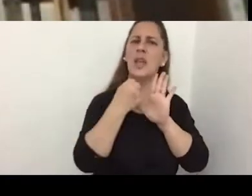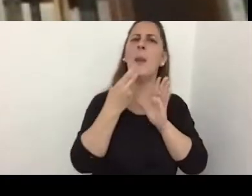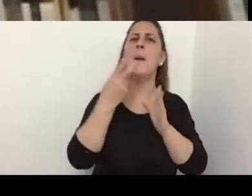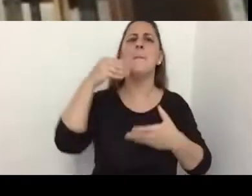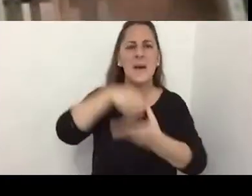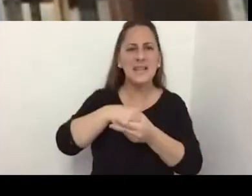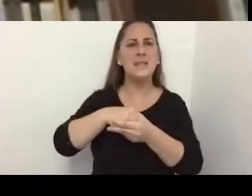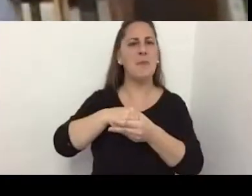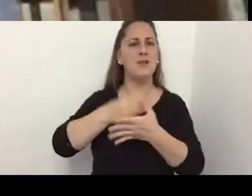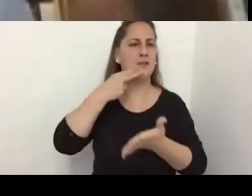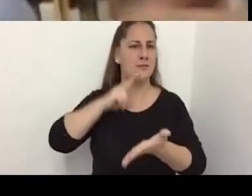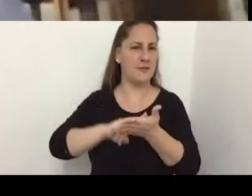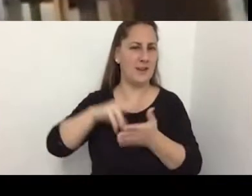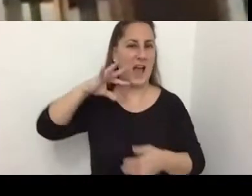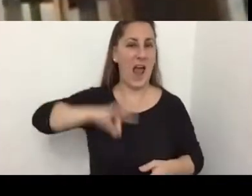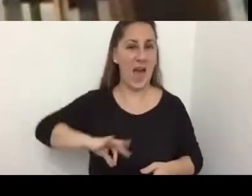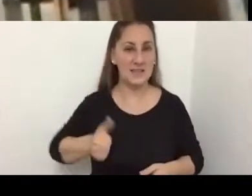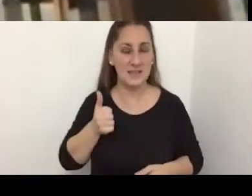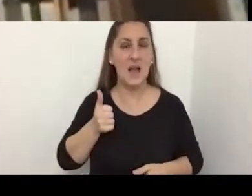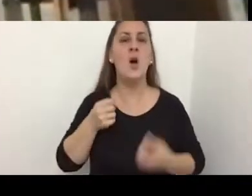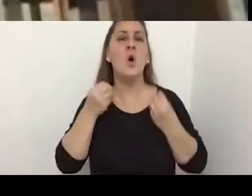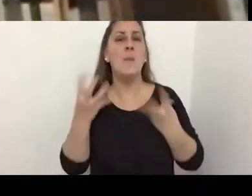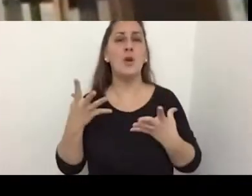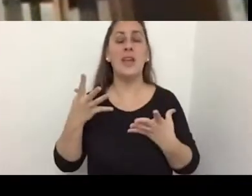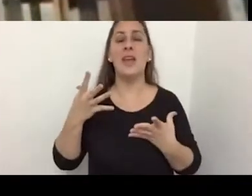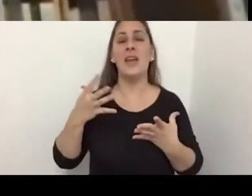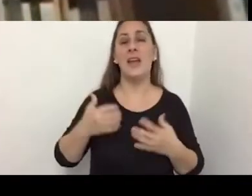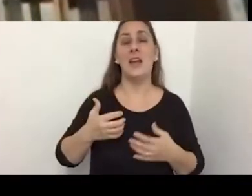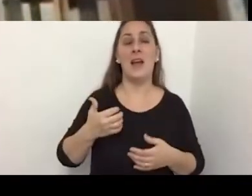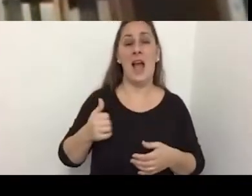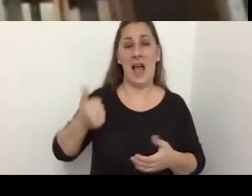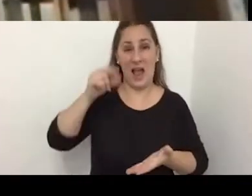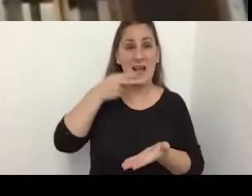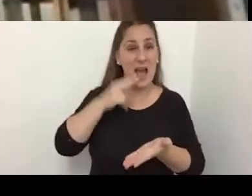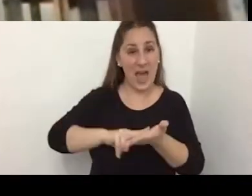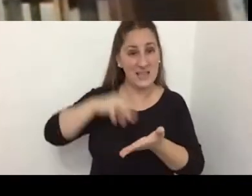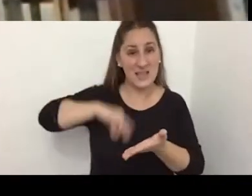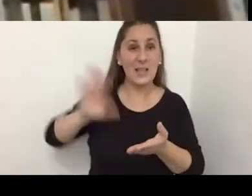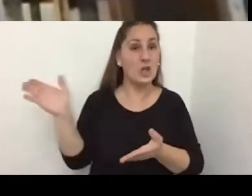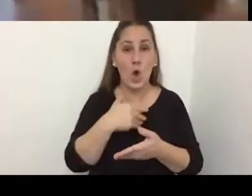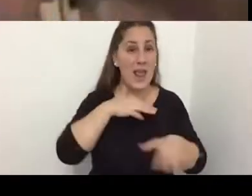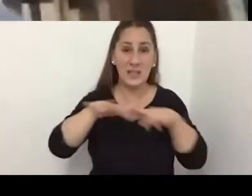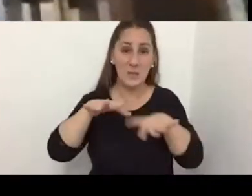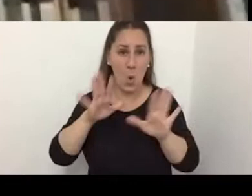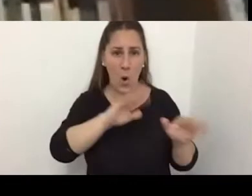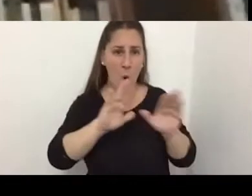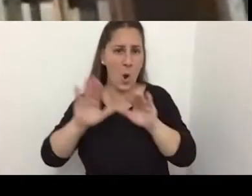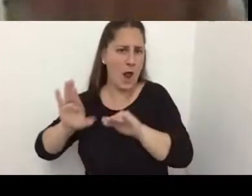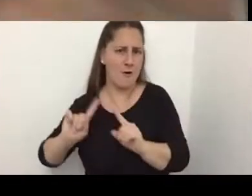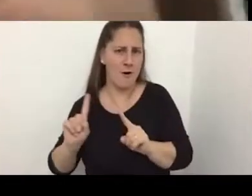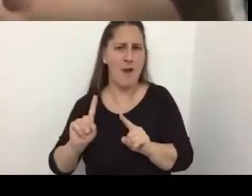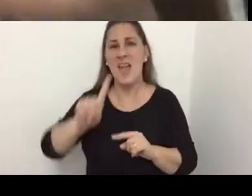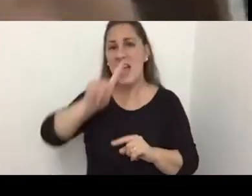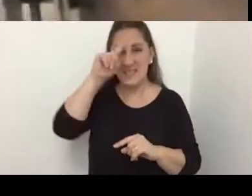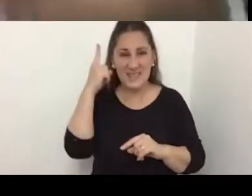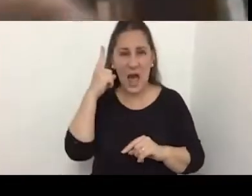Porque las ganancias, obviamente, no en todas las actividades son iguales. ¿O cómo definimos las ganancias en el Estado? Bueno,